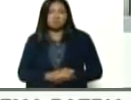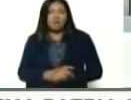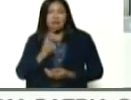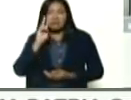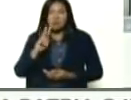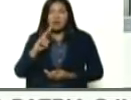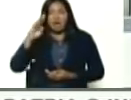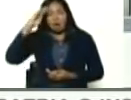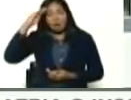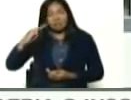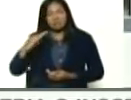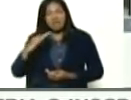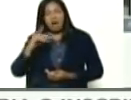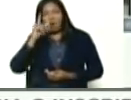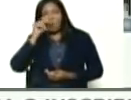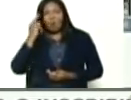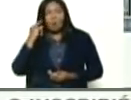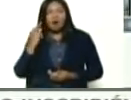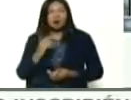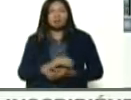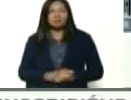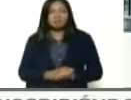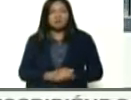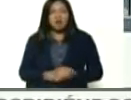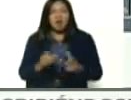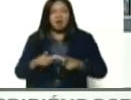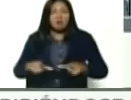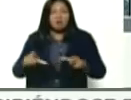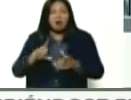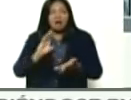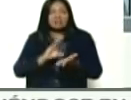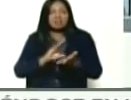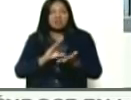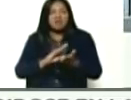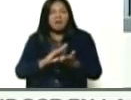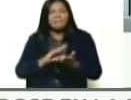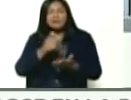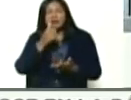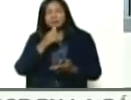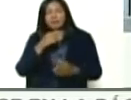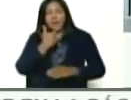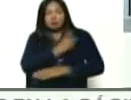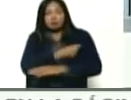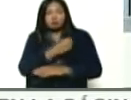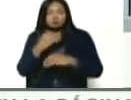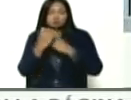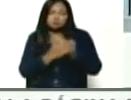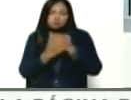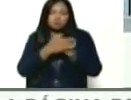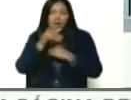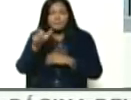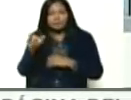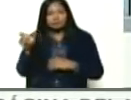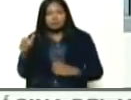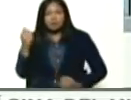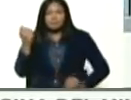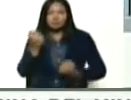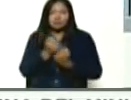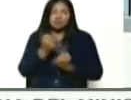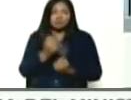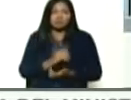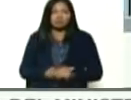en la misión en los centros de vacunación con paciencia dándole cariño a la gente ayudando pasé por aquí